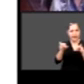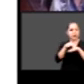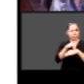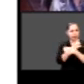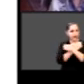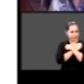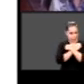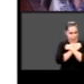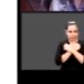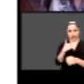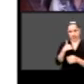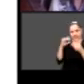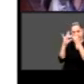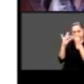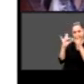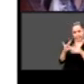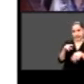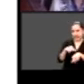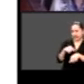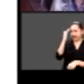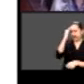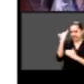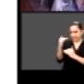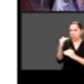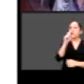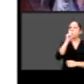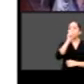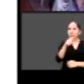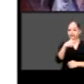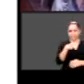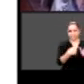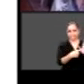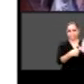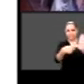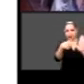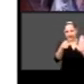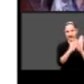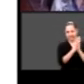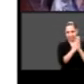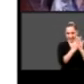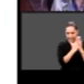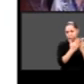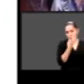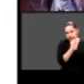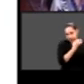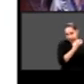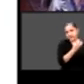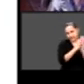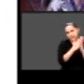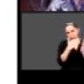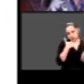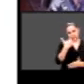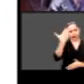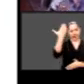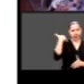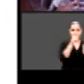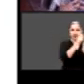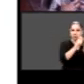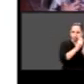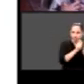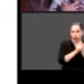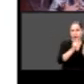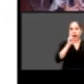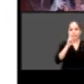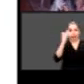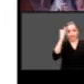del que si tengo más tiempo les hablaré más que recientemente publiqué. Entonces,